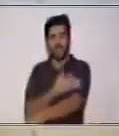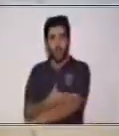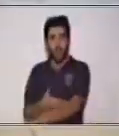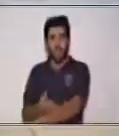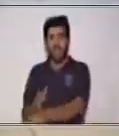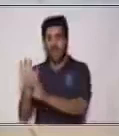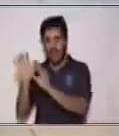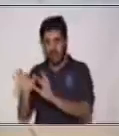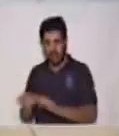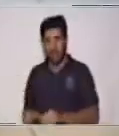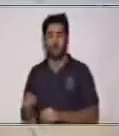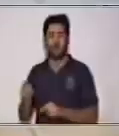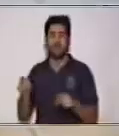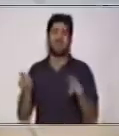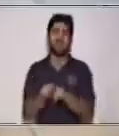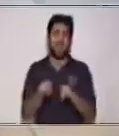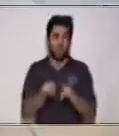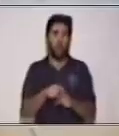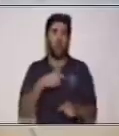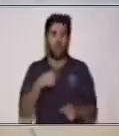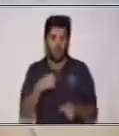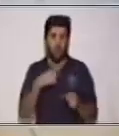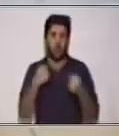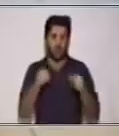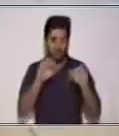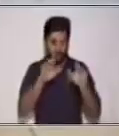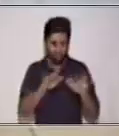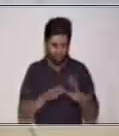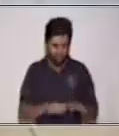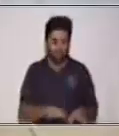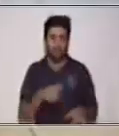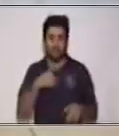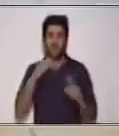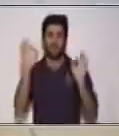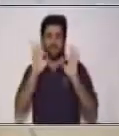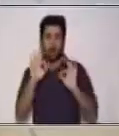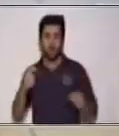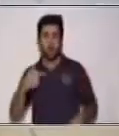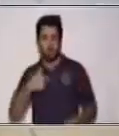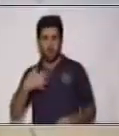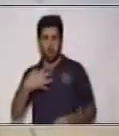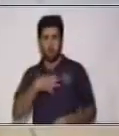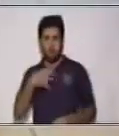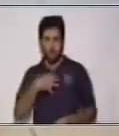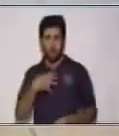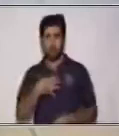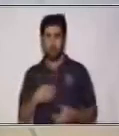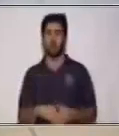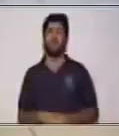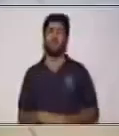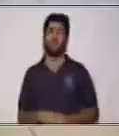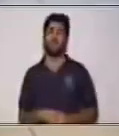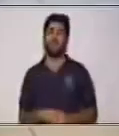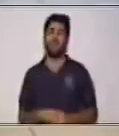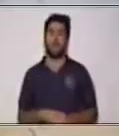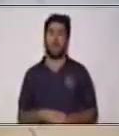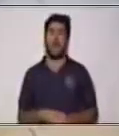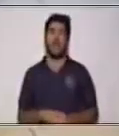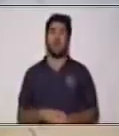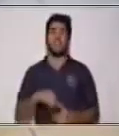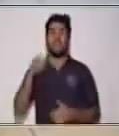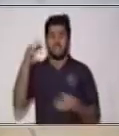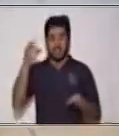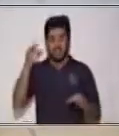bien. Entonces, ¿cuál es la finalidad del informe? La finalidad es